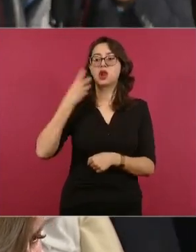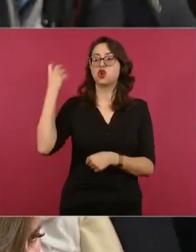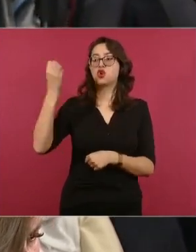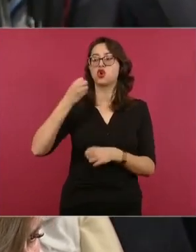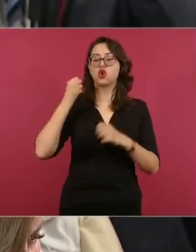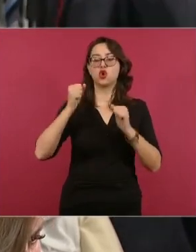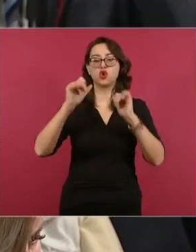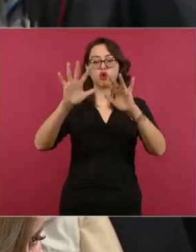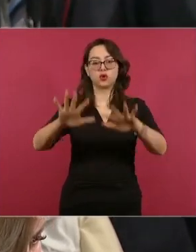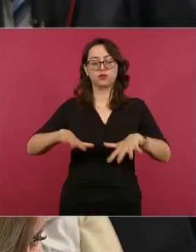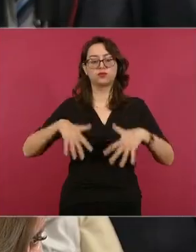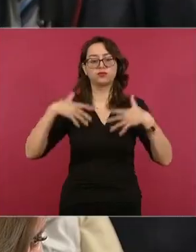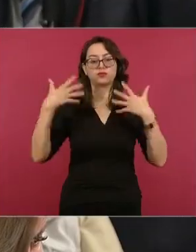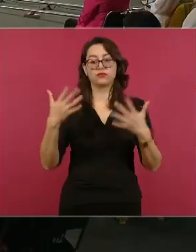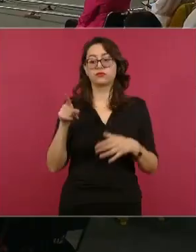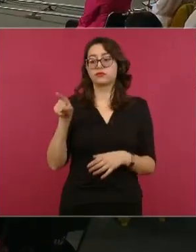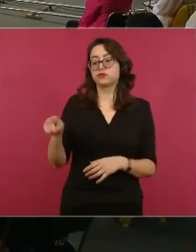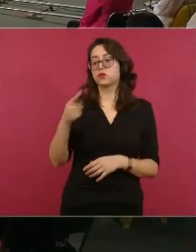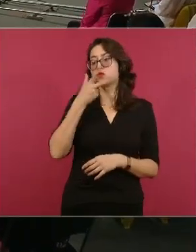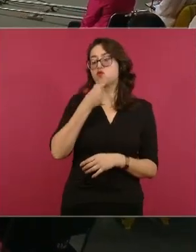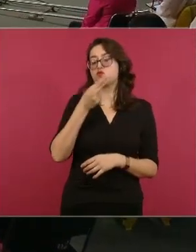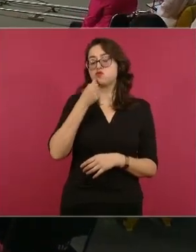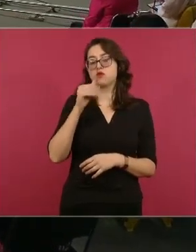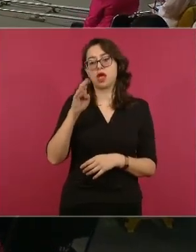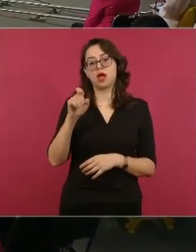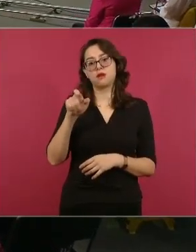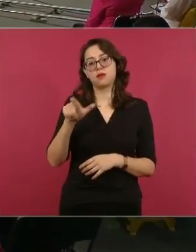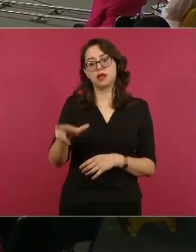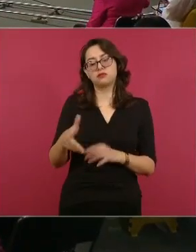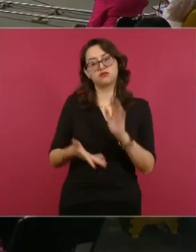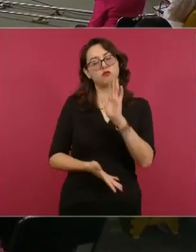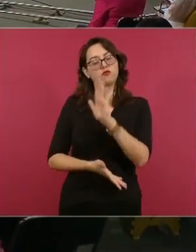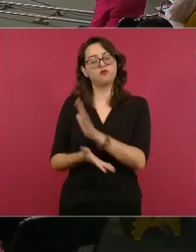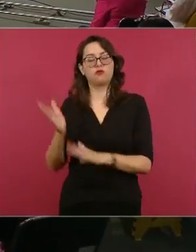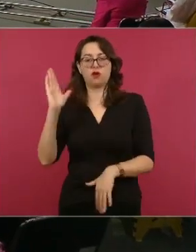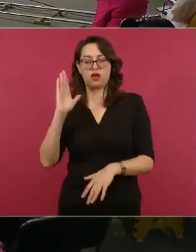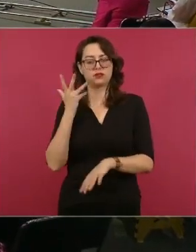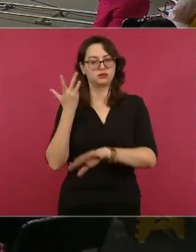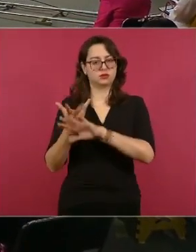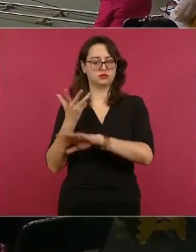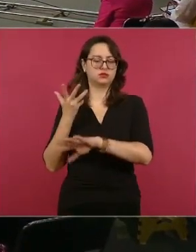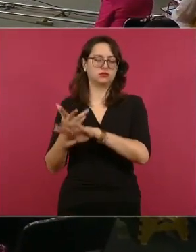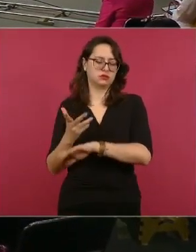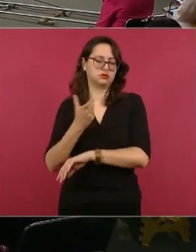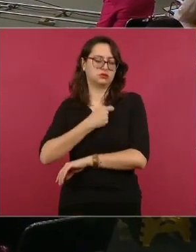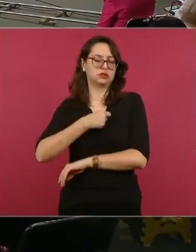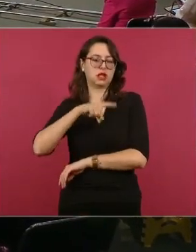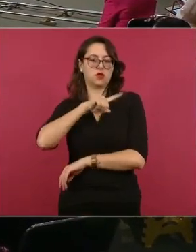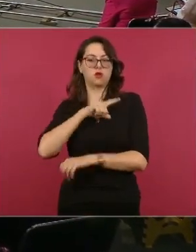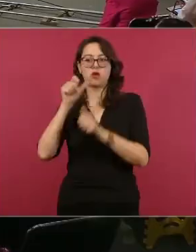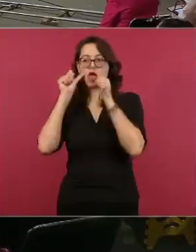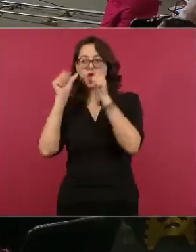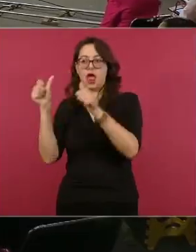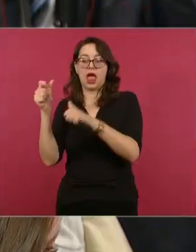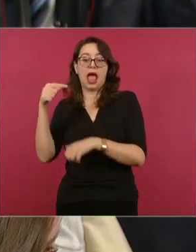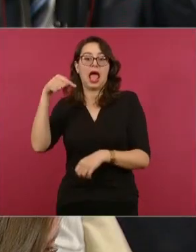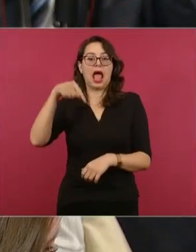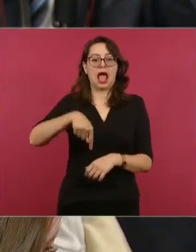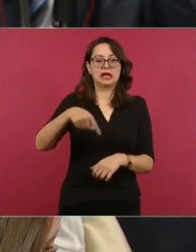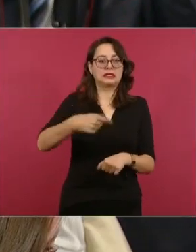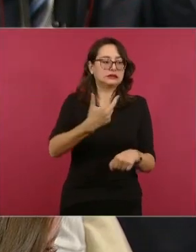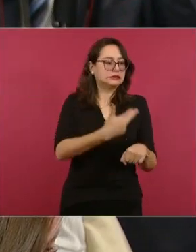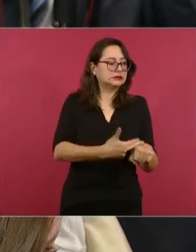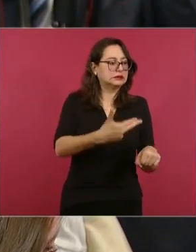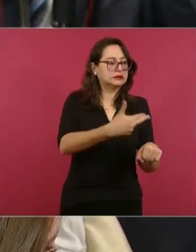Abel Reynoso tuvo que regresar a Estados Unidos por cuestiones médicas y dejó al frente para la continuación y